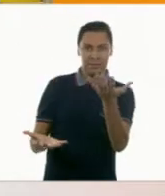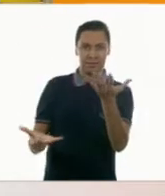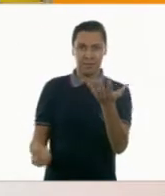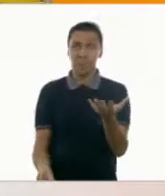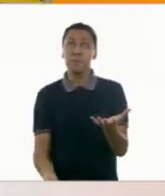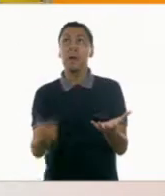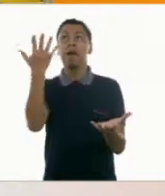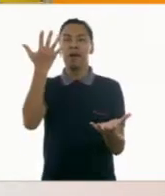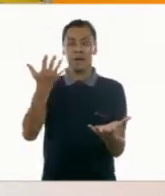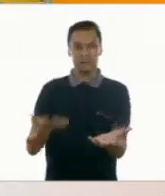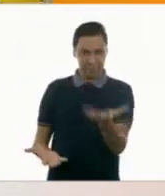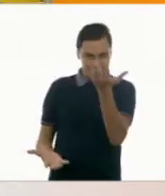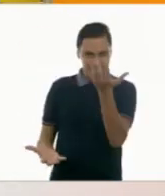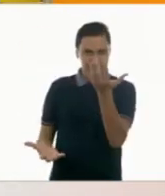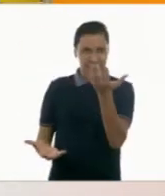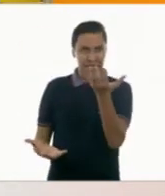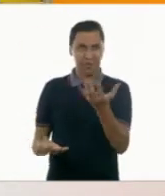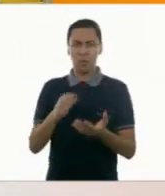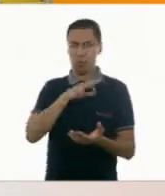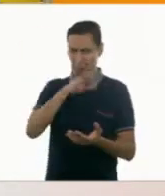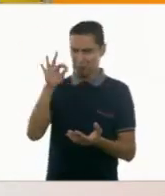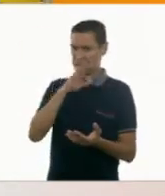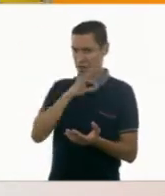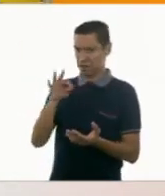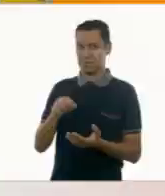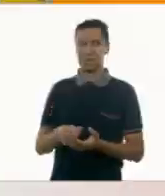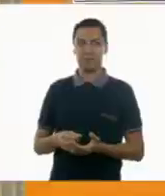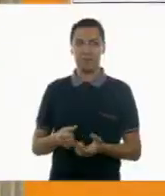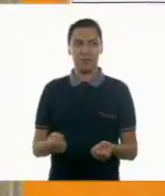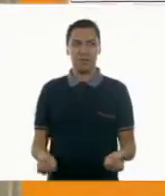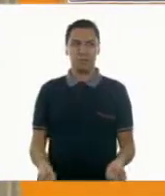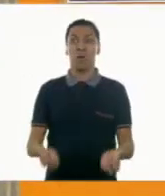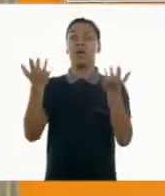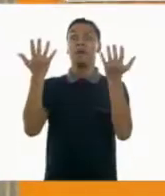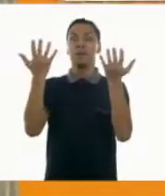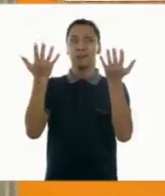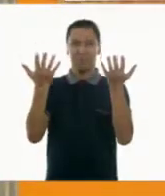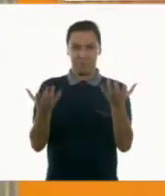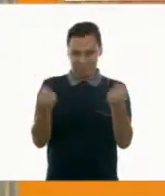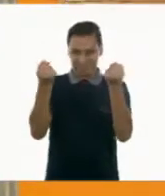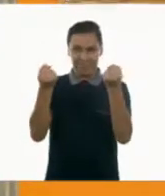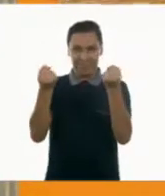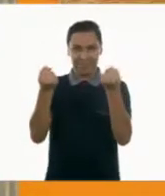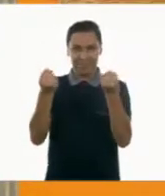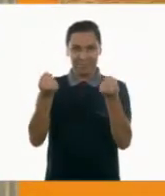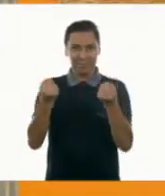Si puedes, si puedes. Así, así, claro.